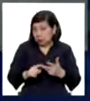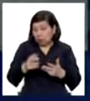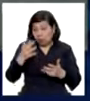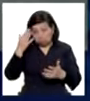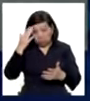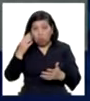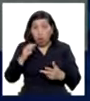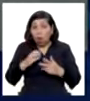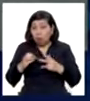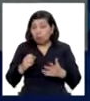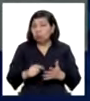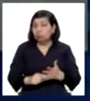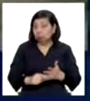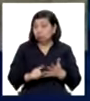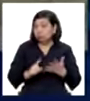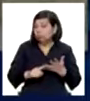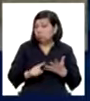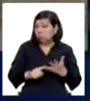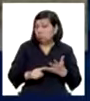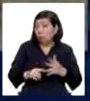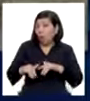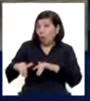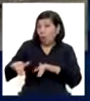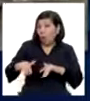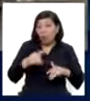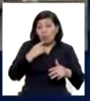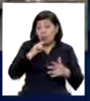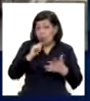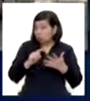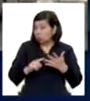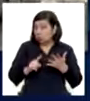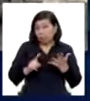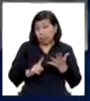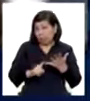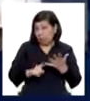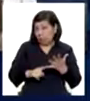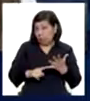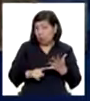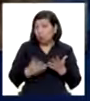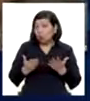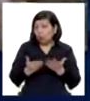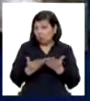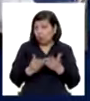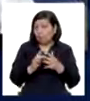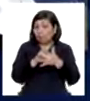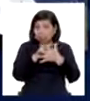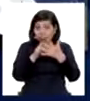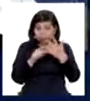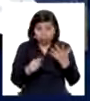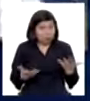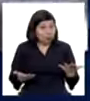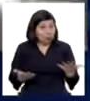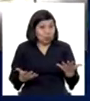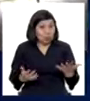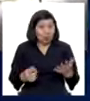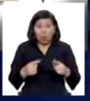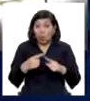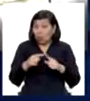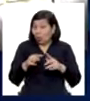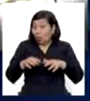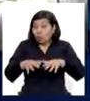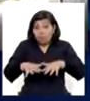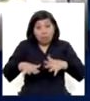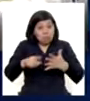experto en comunicaciones, experto en igualdad de género, y también de la academia. Entonces, como ves, es un jurado claro.